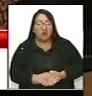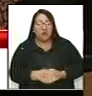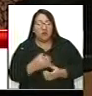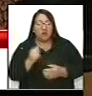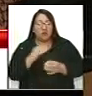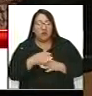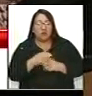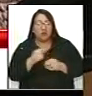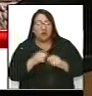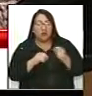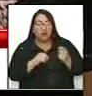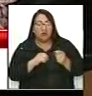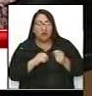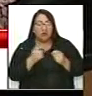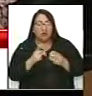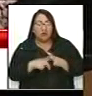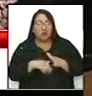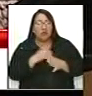Gracias.